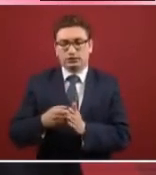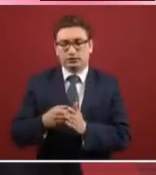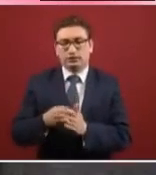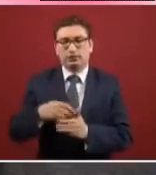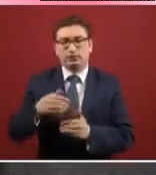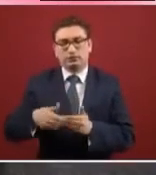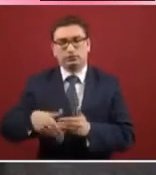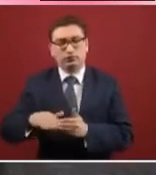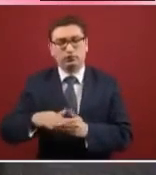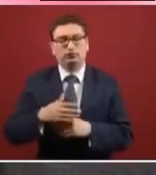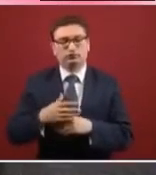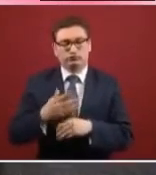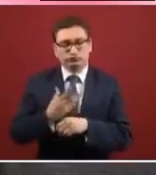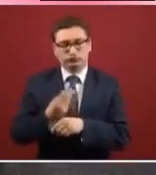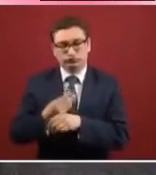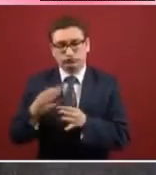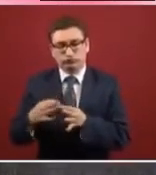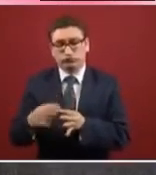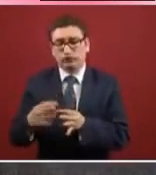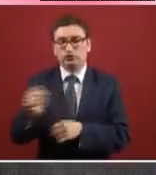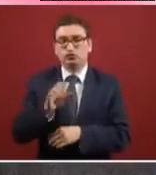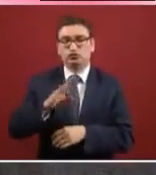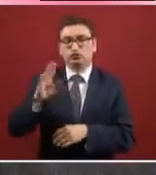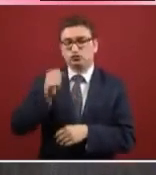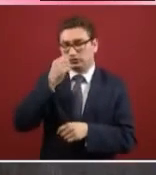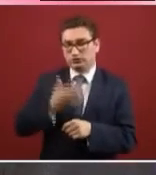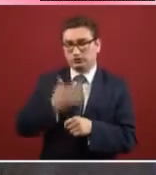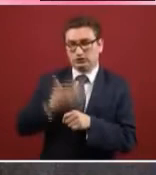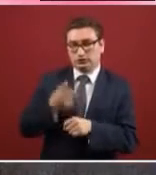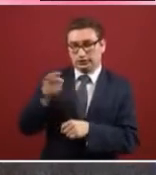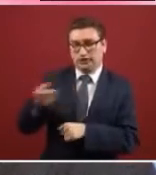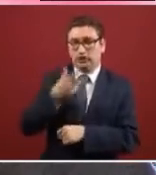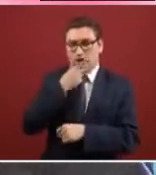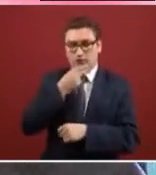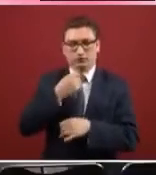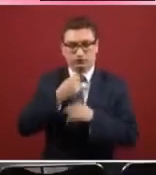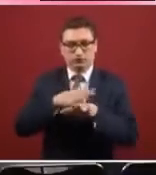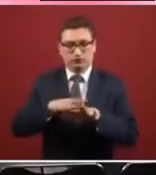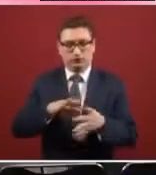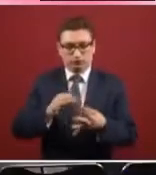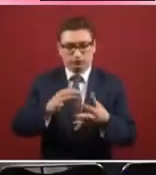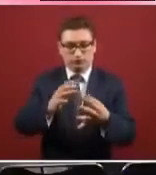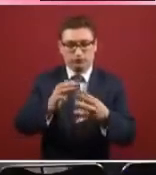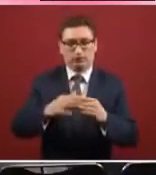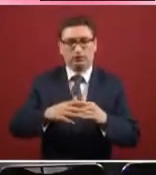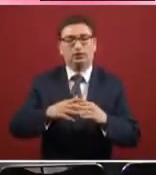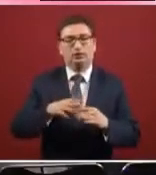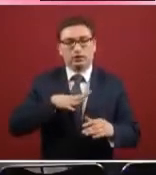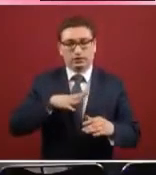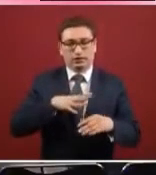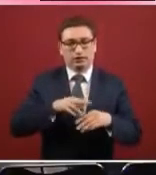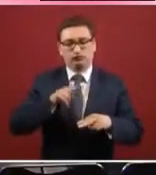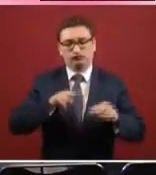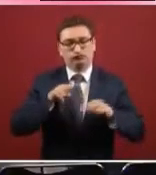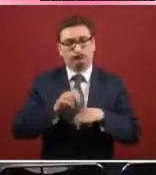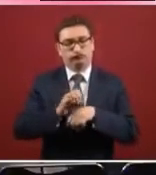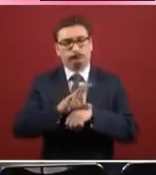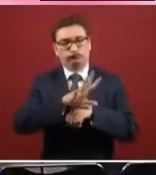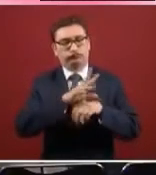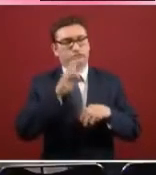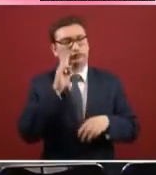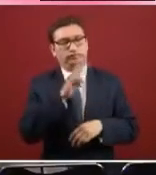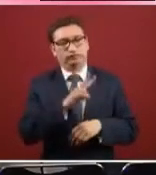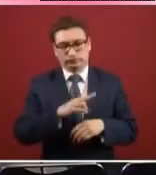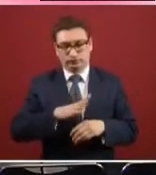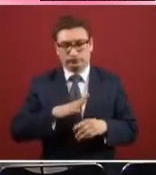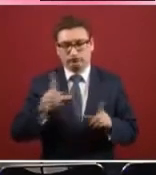donde en los que el señor subsecretario de Infraestructura les informará a ustedes un esquema que tenemos aquí en la pantalla